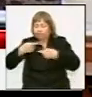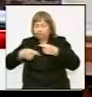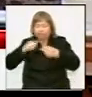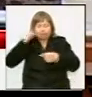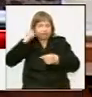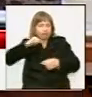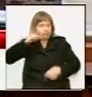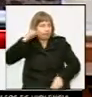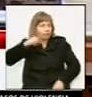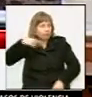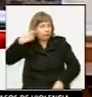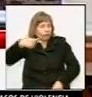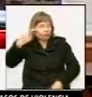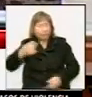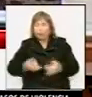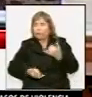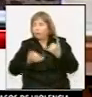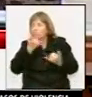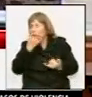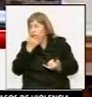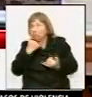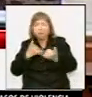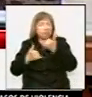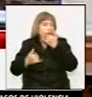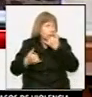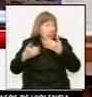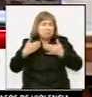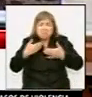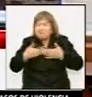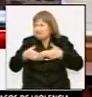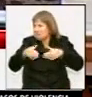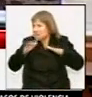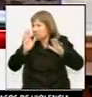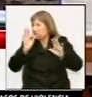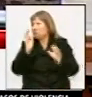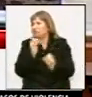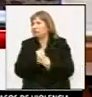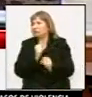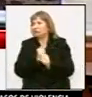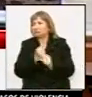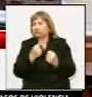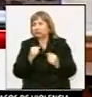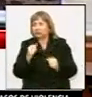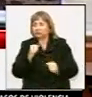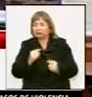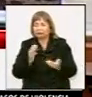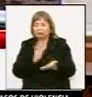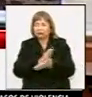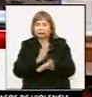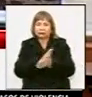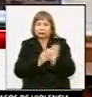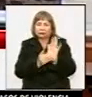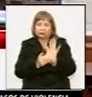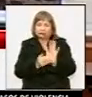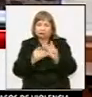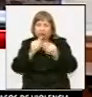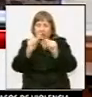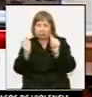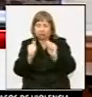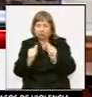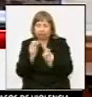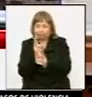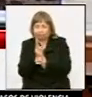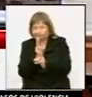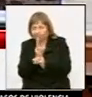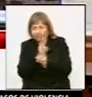la función pública, con las dificultades de la función pública, hace su mayor esfuerzo. Presenta al mundo hallazgos arqueológicos,